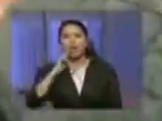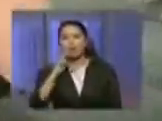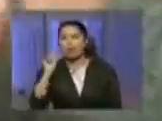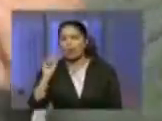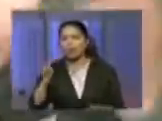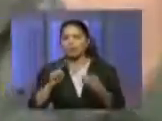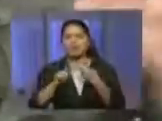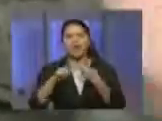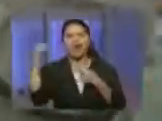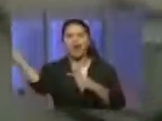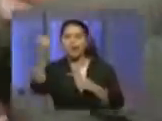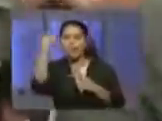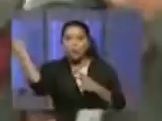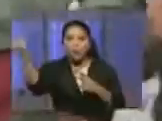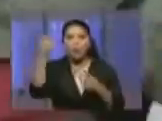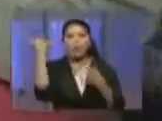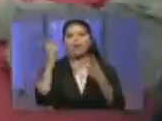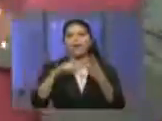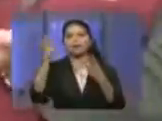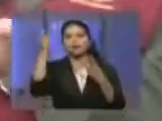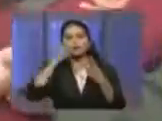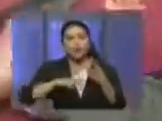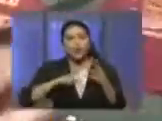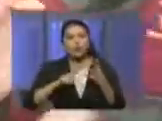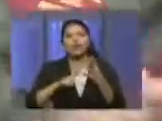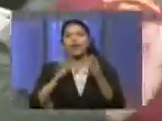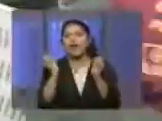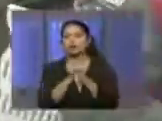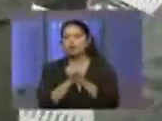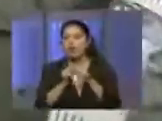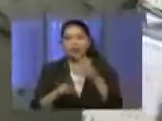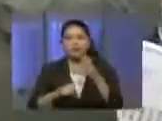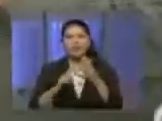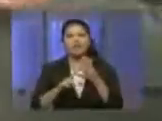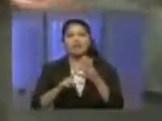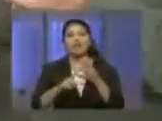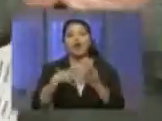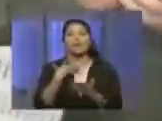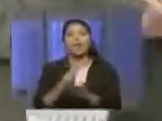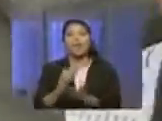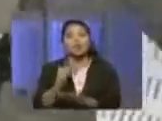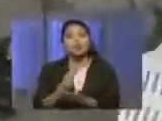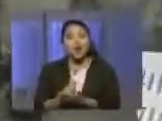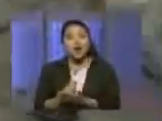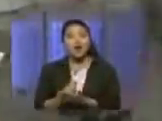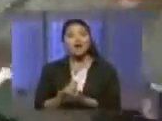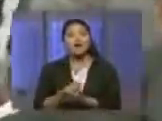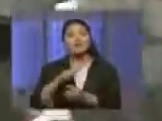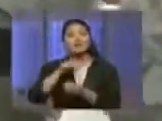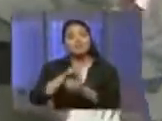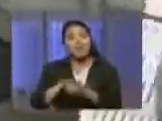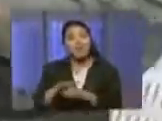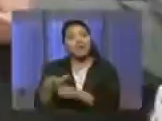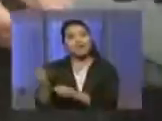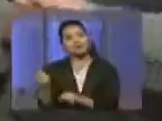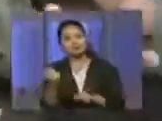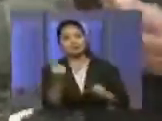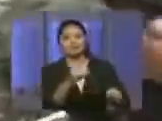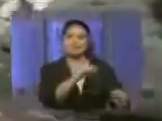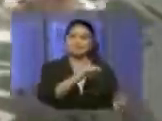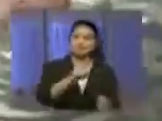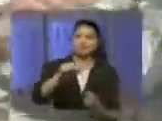amure desde sufre desde ansuátegui desde monaga desde el Delta y to y